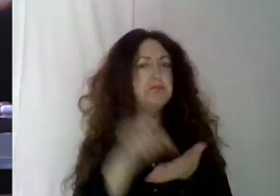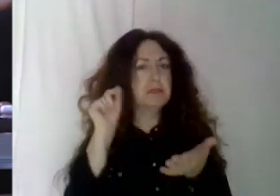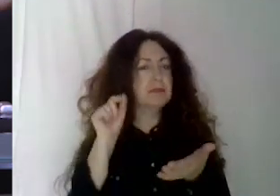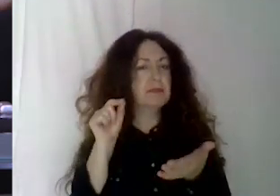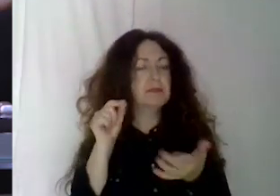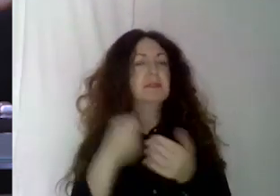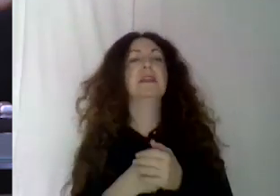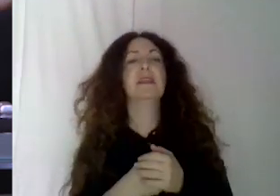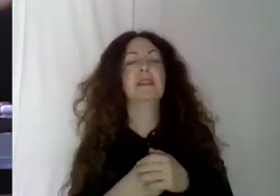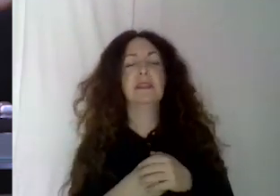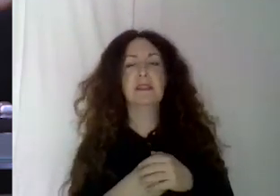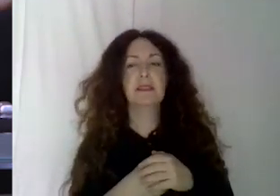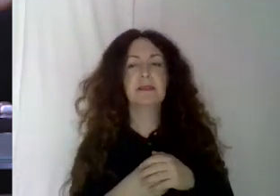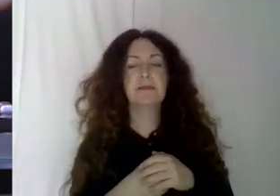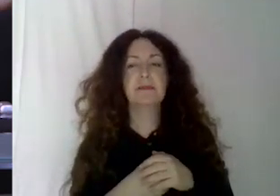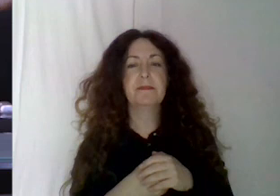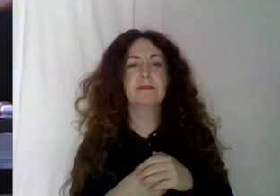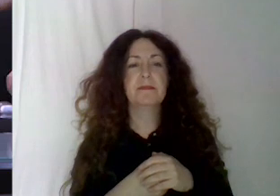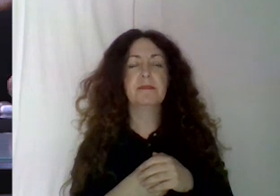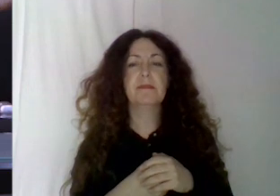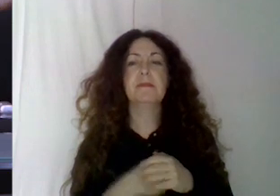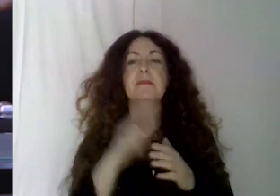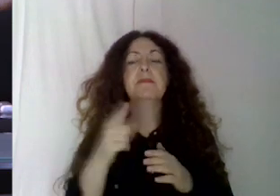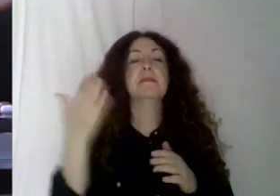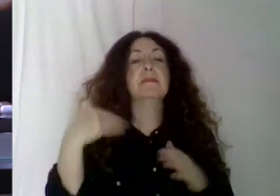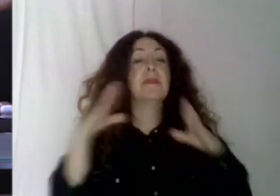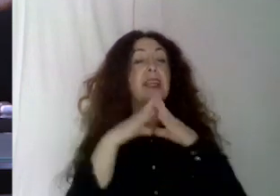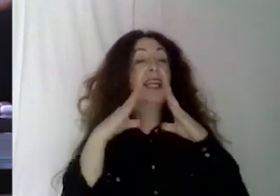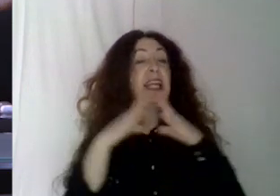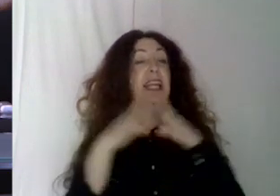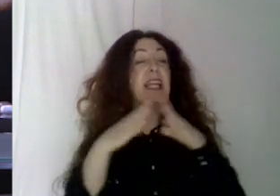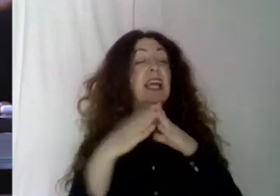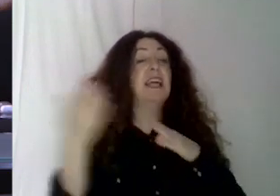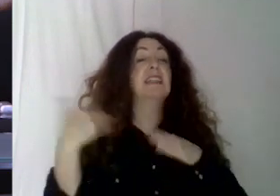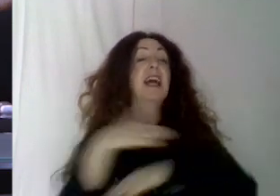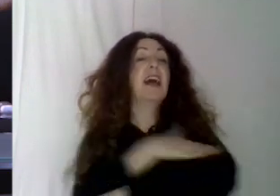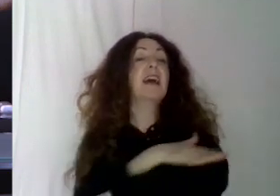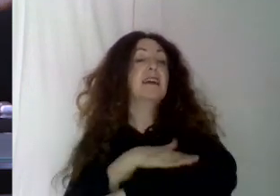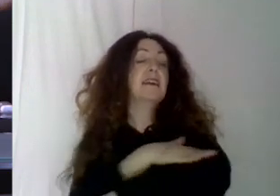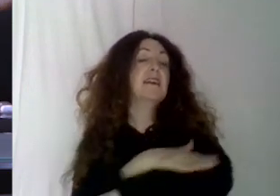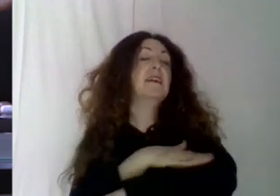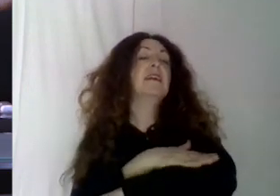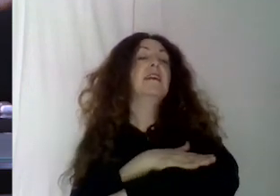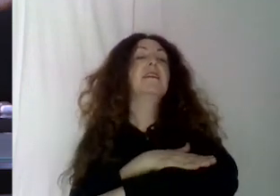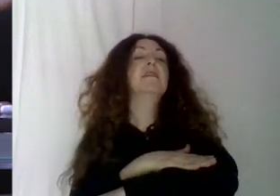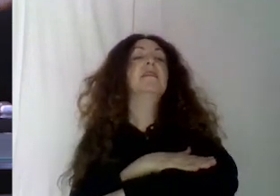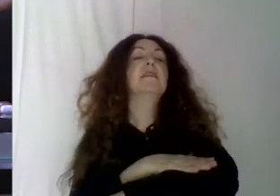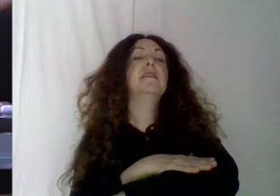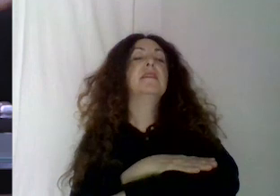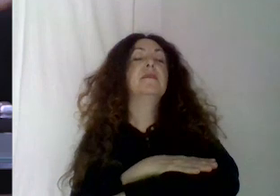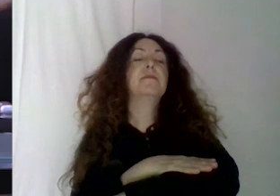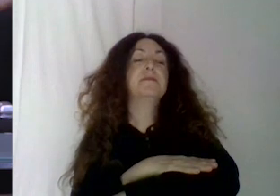como pintor y como creador que el cliente es fundamental. Y ahí se encuentra Caravaggio con unos clientes